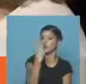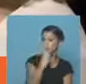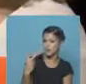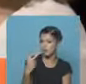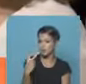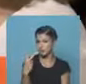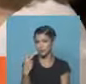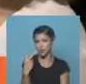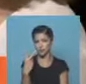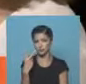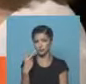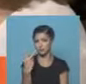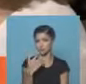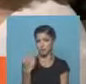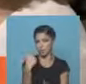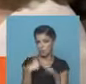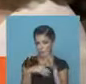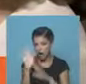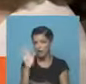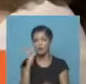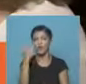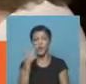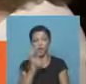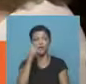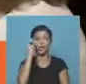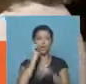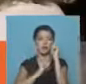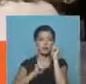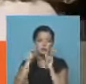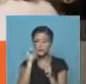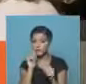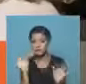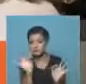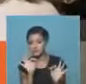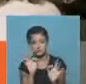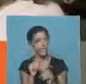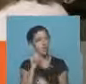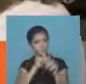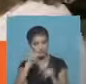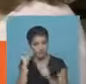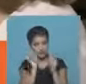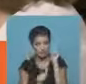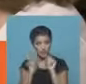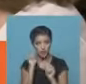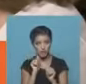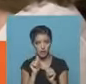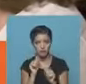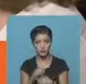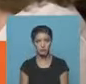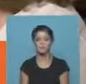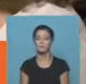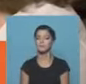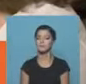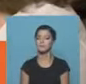más de 200 ahí, entre heridos, que no, nada. ¿Hay gente que está lastimada? Hay gente